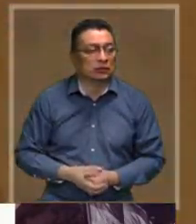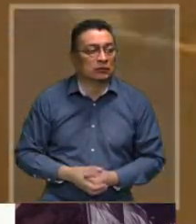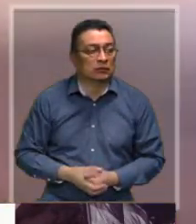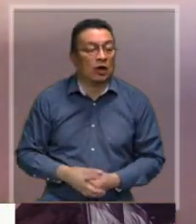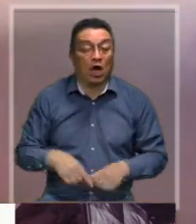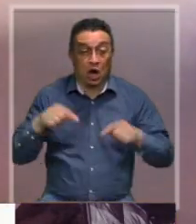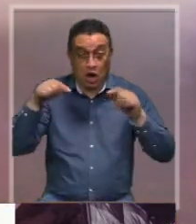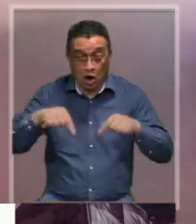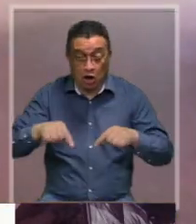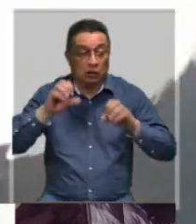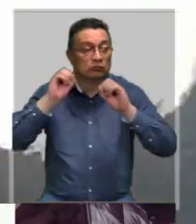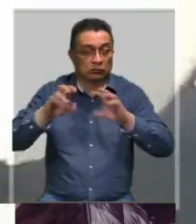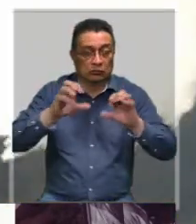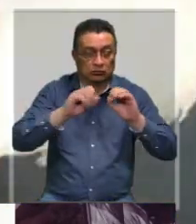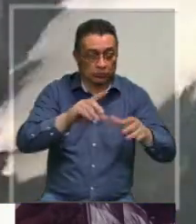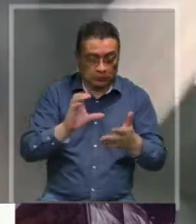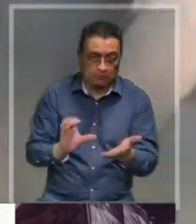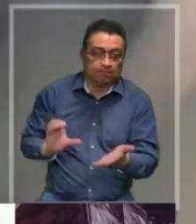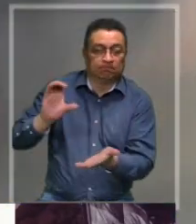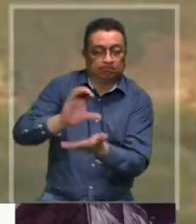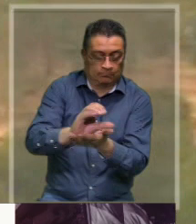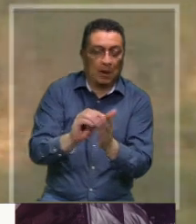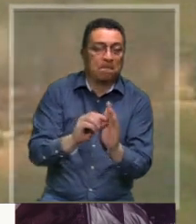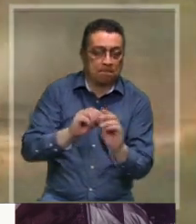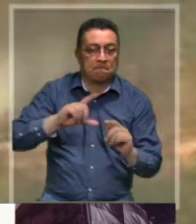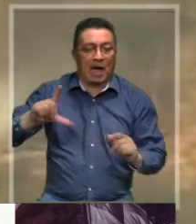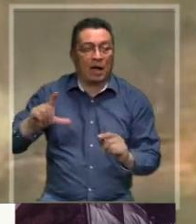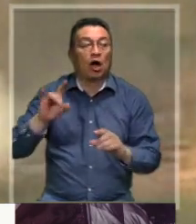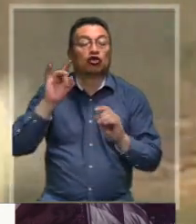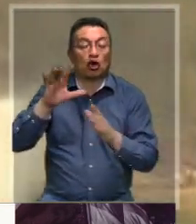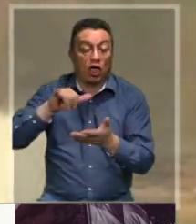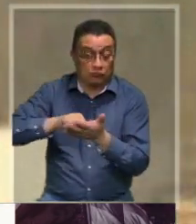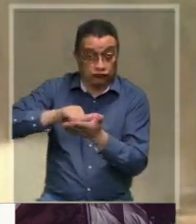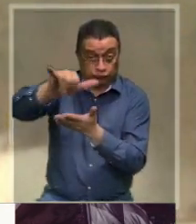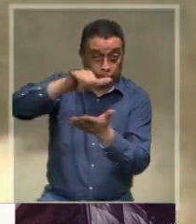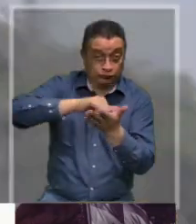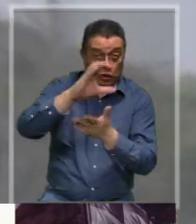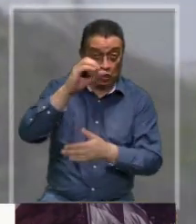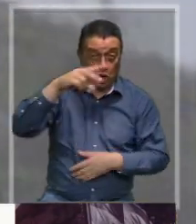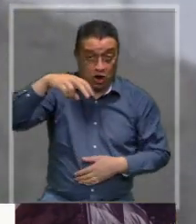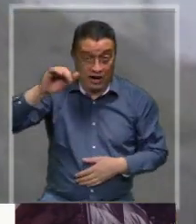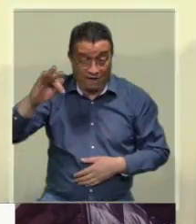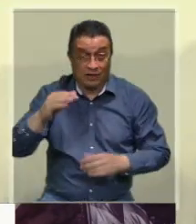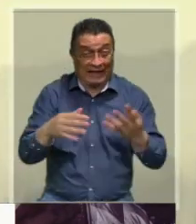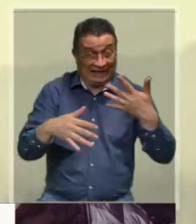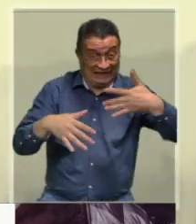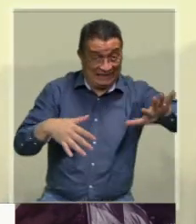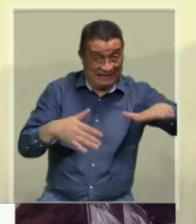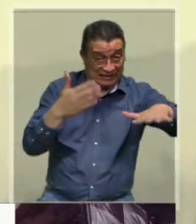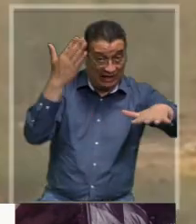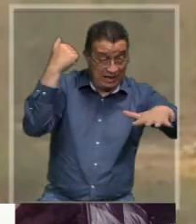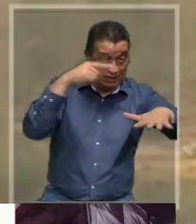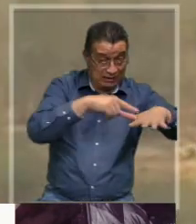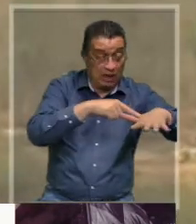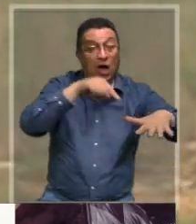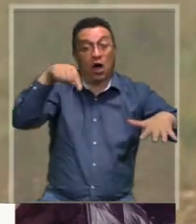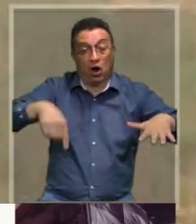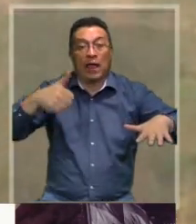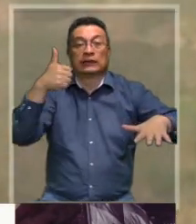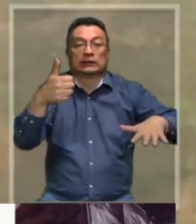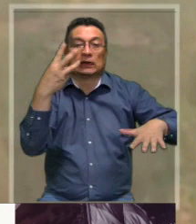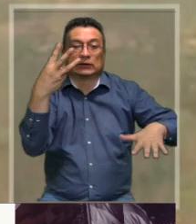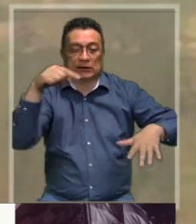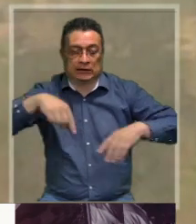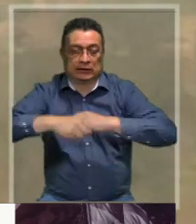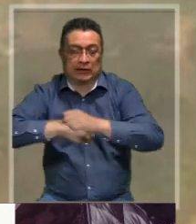Hoy la capacitación y recursos han aumentado solo en aeronaves. CONAF pasó de tener 15 en el 2017 a 63 este